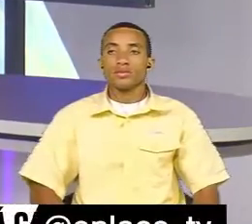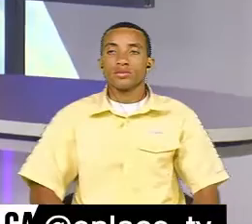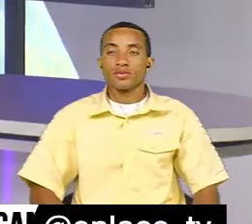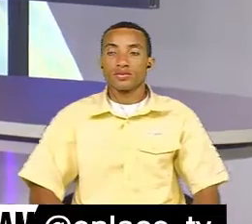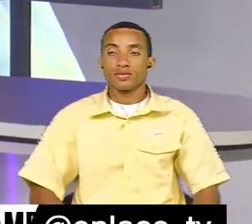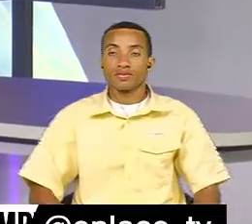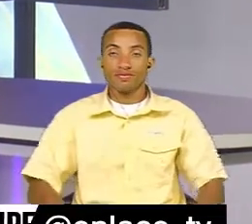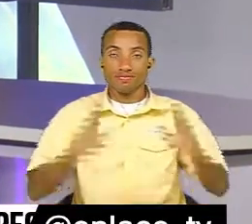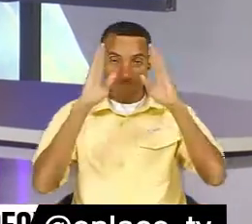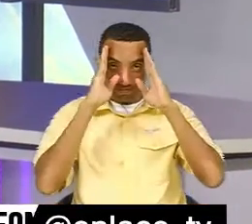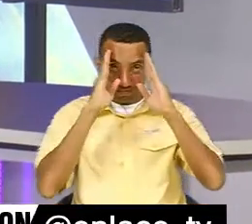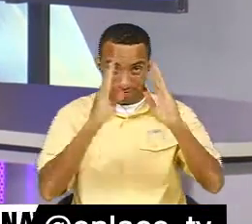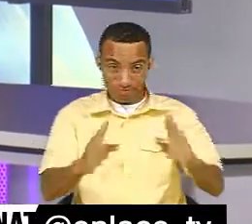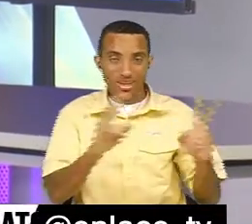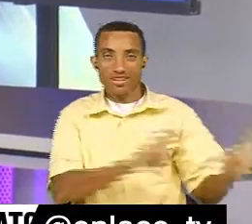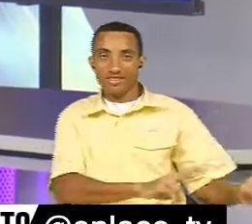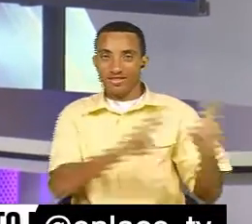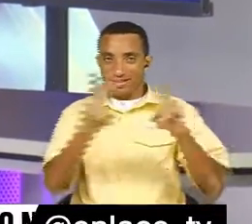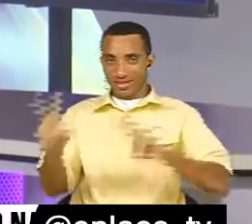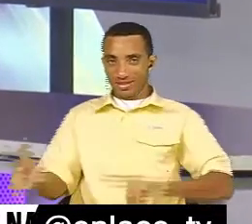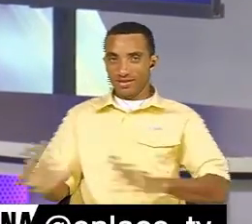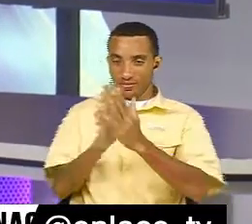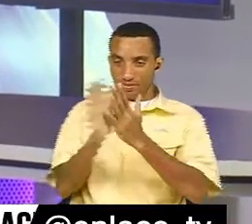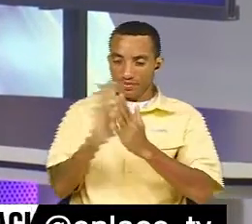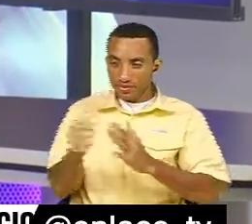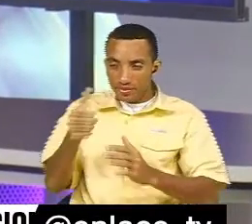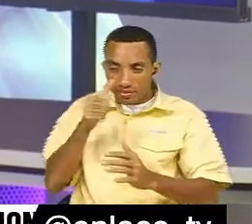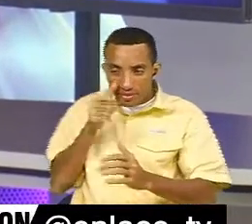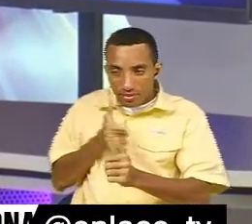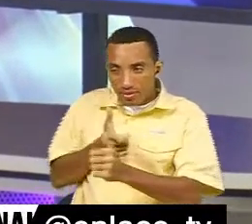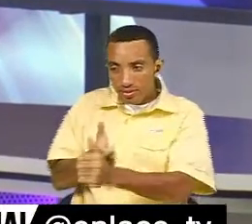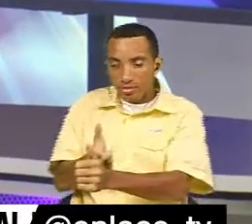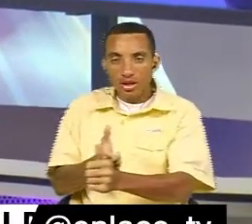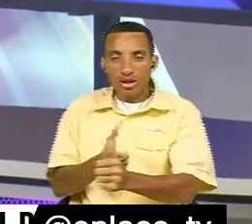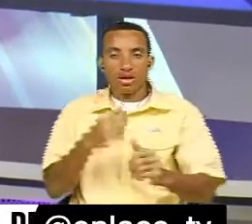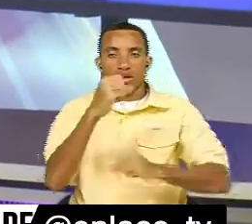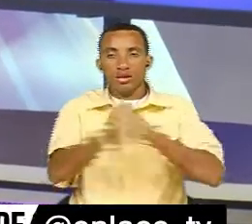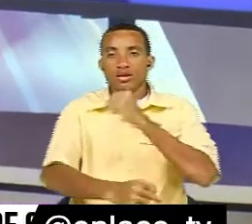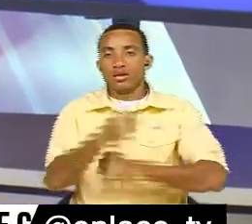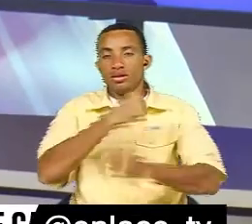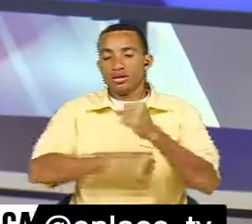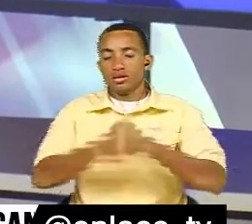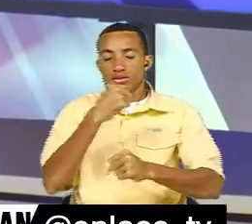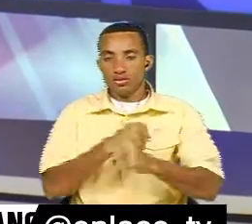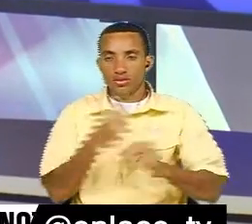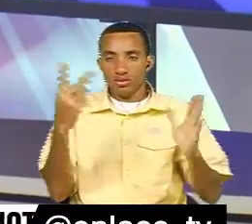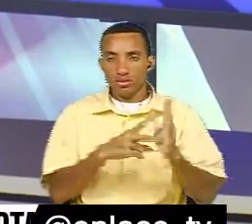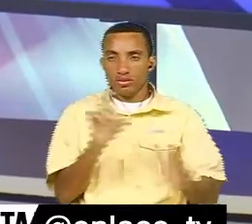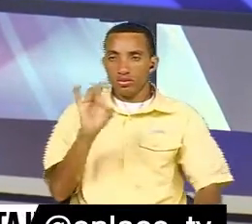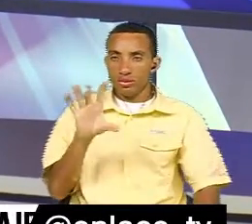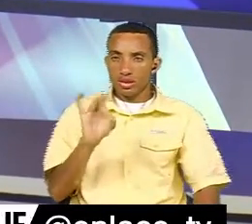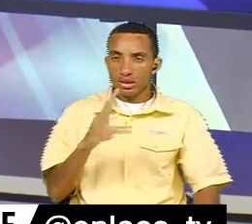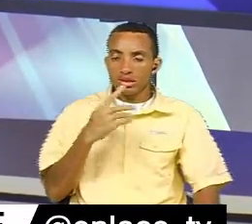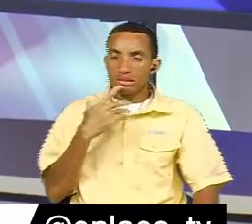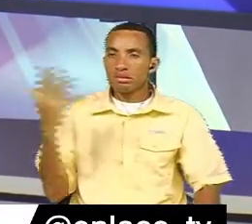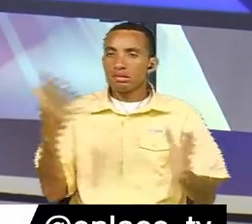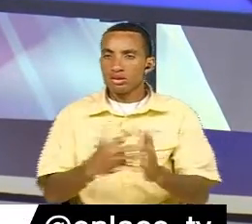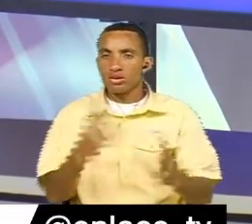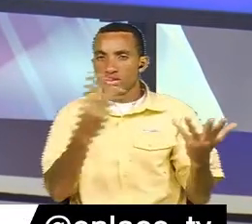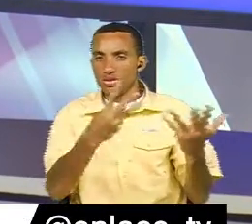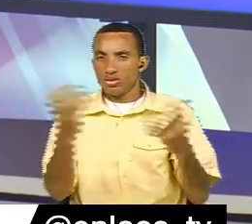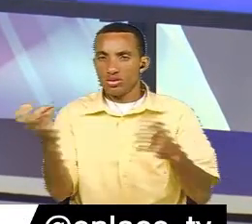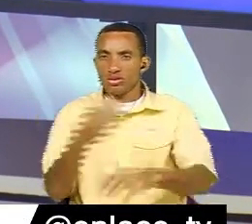Atención que la Contraloría Municipal reveló la auditoría del año fiscal 2015. Los hallazgos fiscales superan los 5.800 millones de pesos.